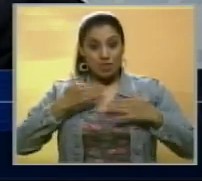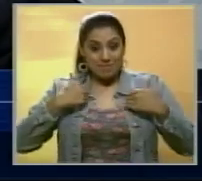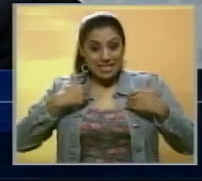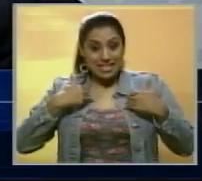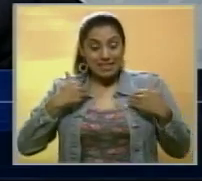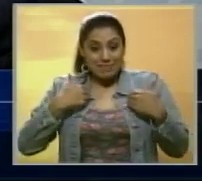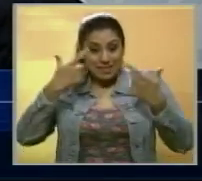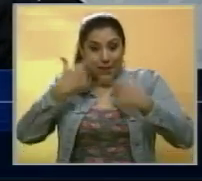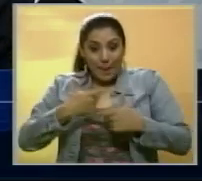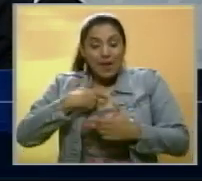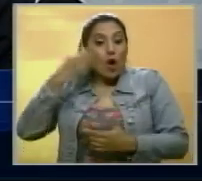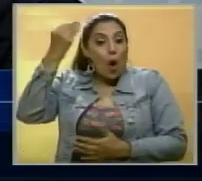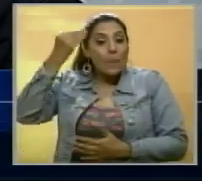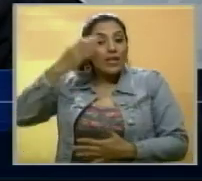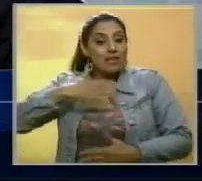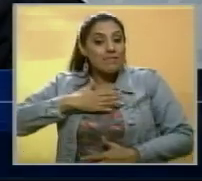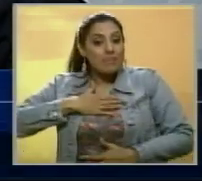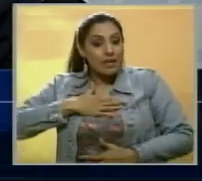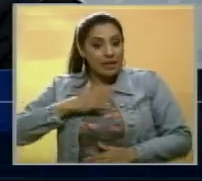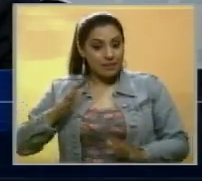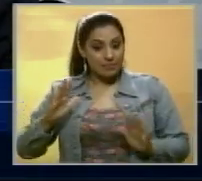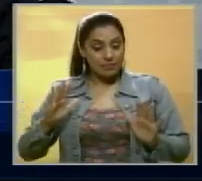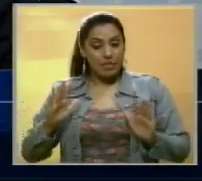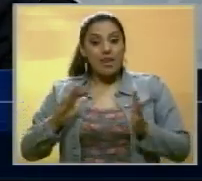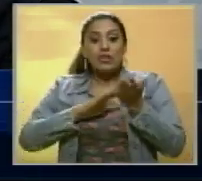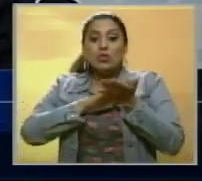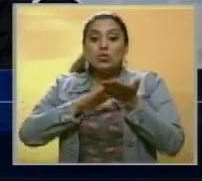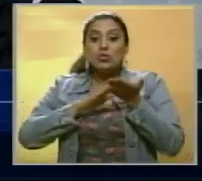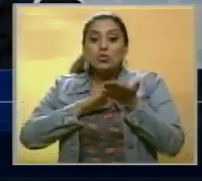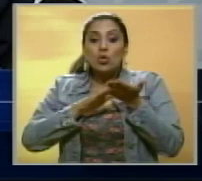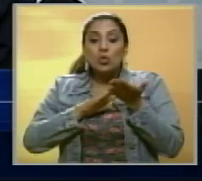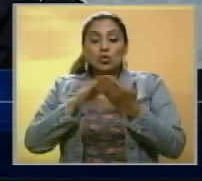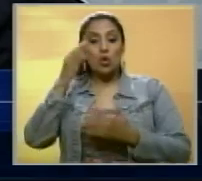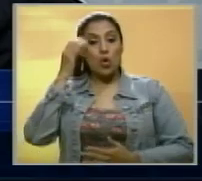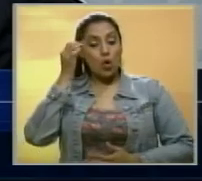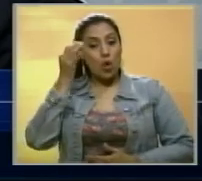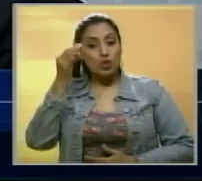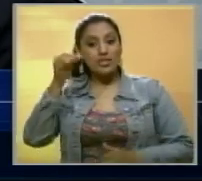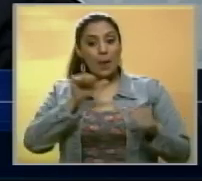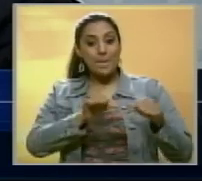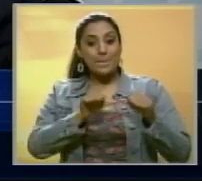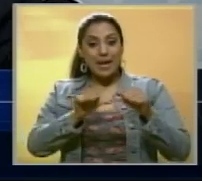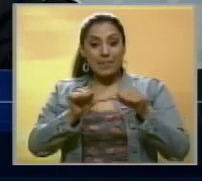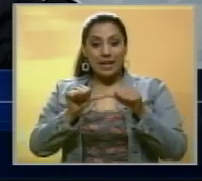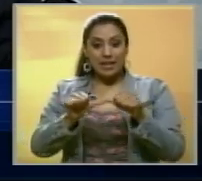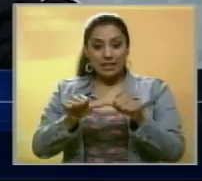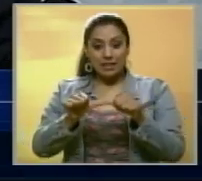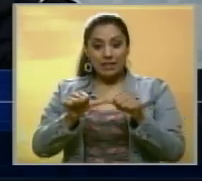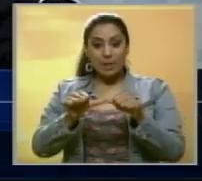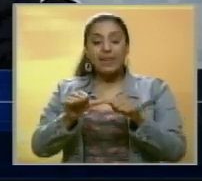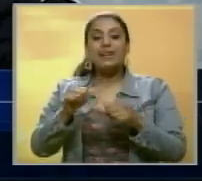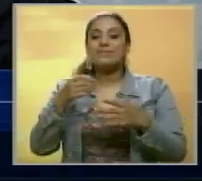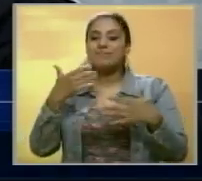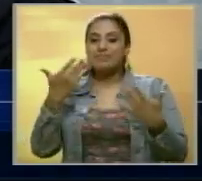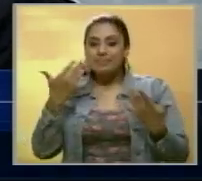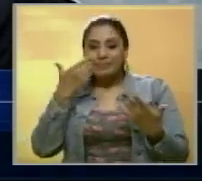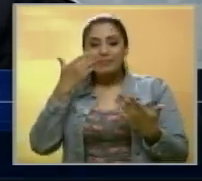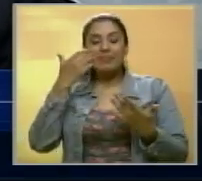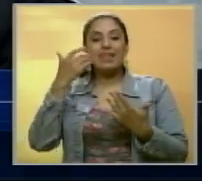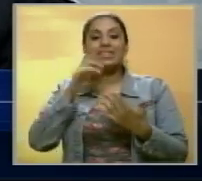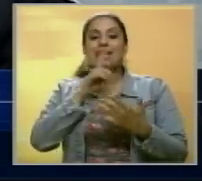mi posición. La resolución del Consejo Permanente, esto es